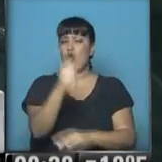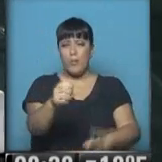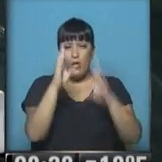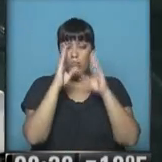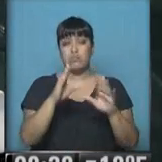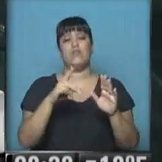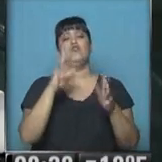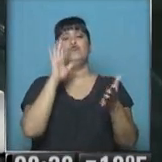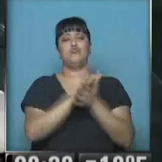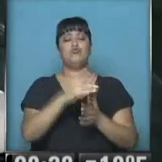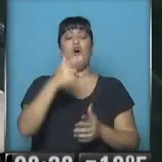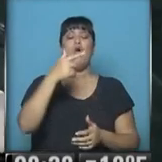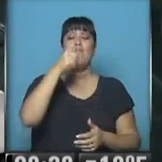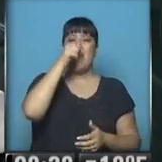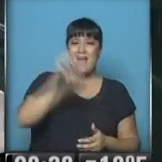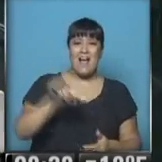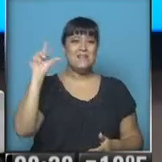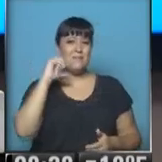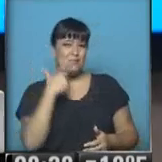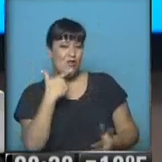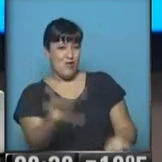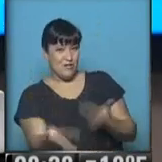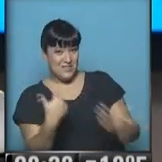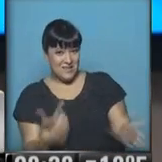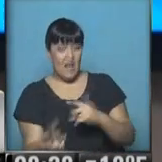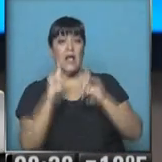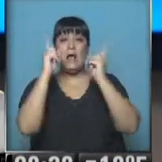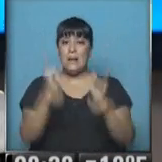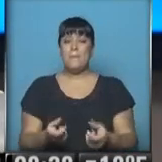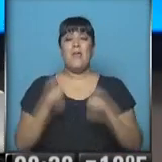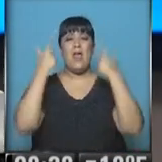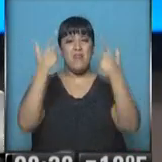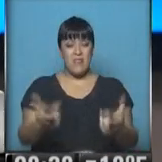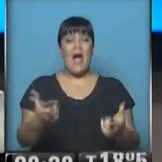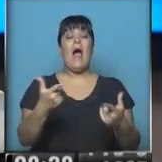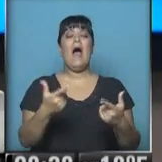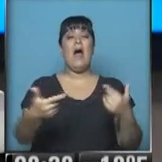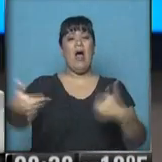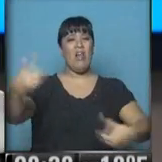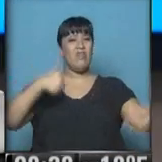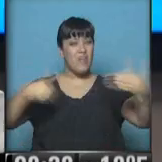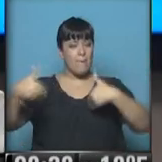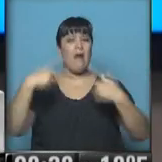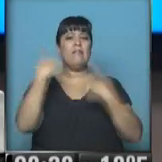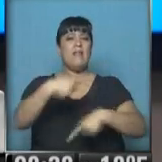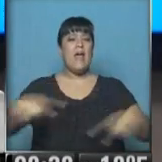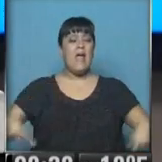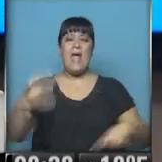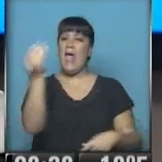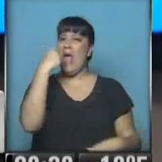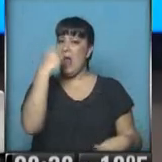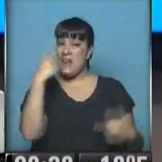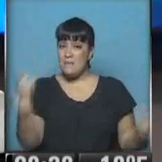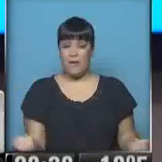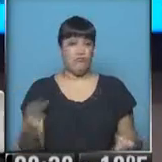explotación de hidrocarburos la posibilidad de poder proveer la creciente demanda de alimentos eh que se